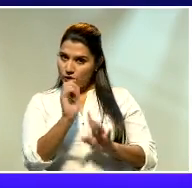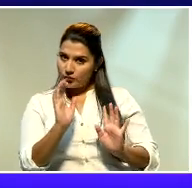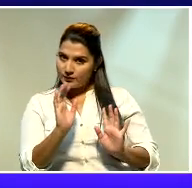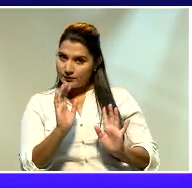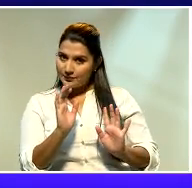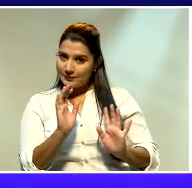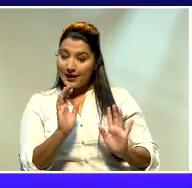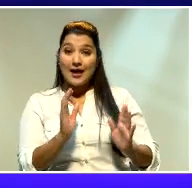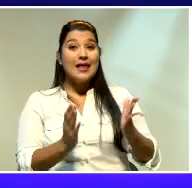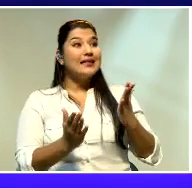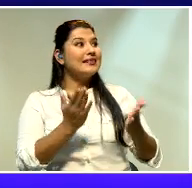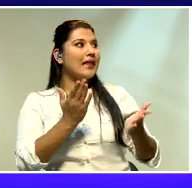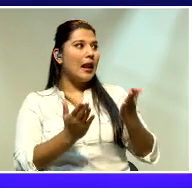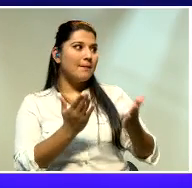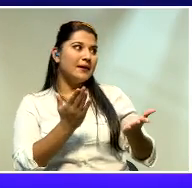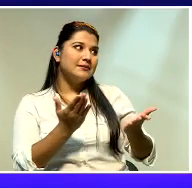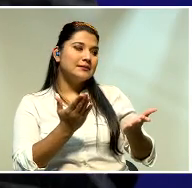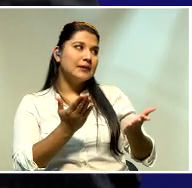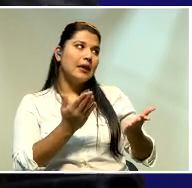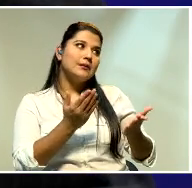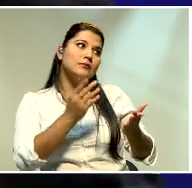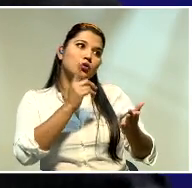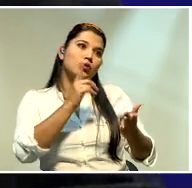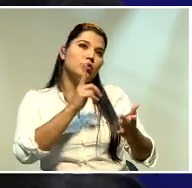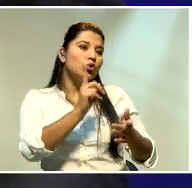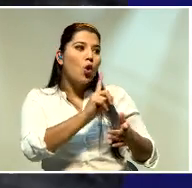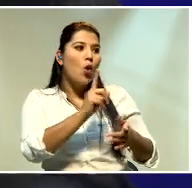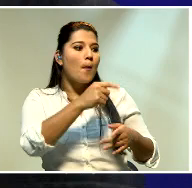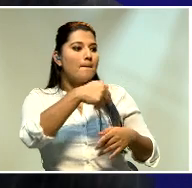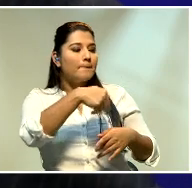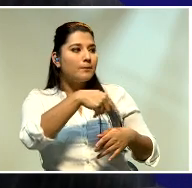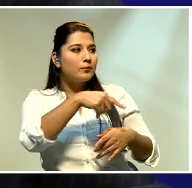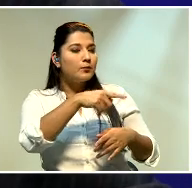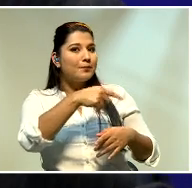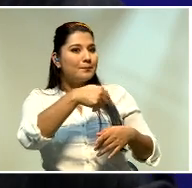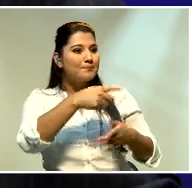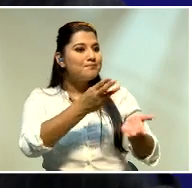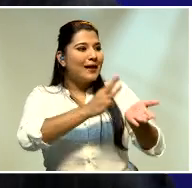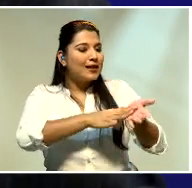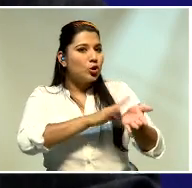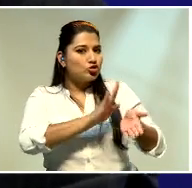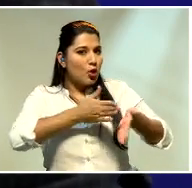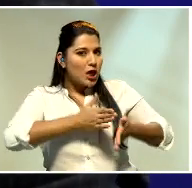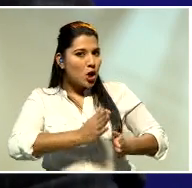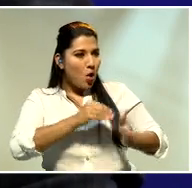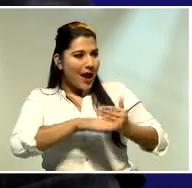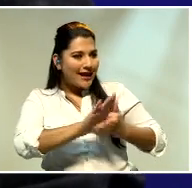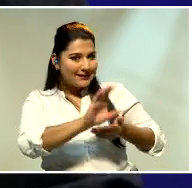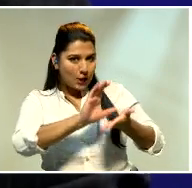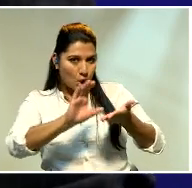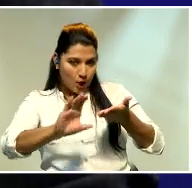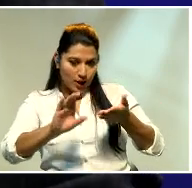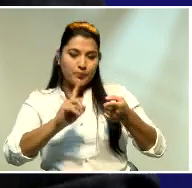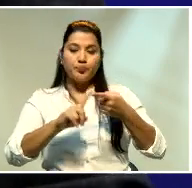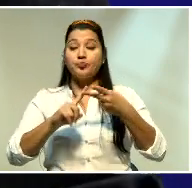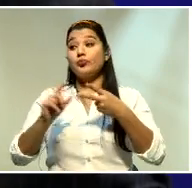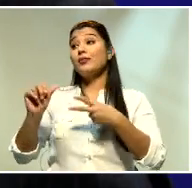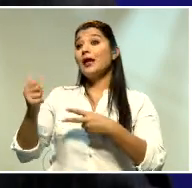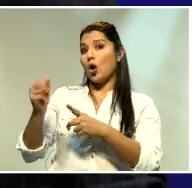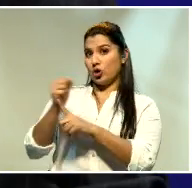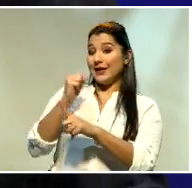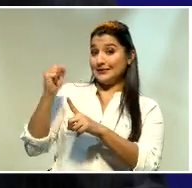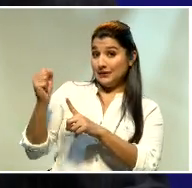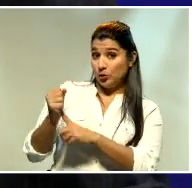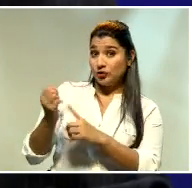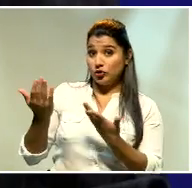tema es que usted no podía mandar a su hijo a ese colegio. Sí, el otro escenario es que no, ahí se fijó y los bancos siguen generando utilidades y a nadie le